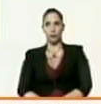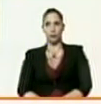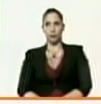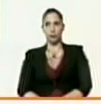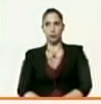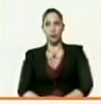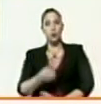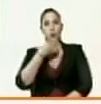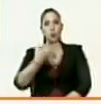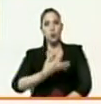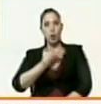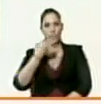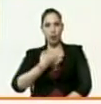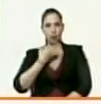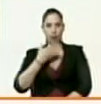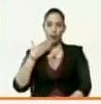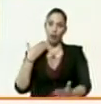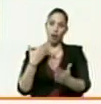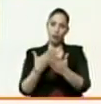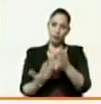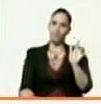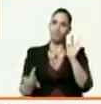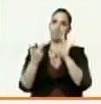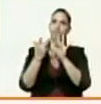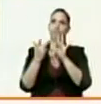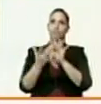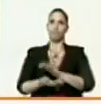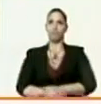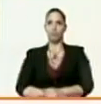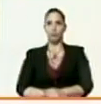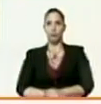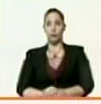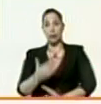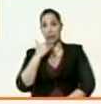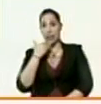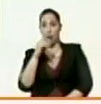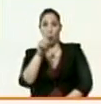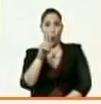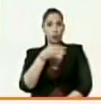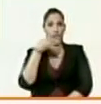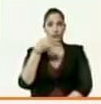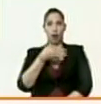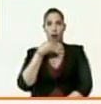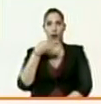Sí, muy buenas tardes. Muchas gracias. Casi a la una de la tarde